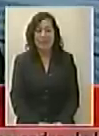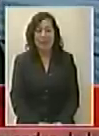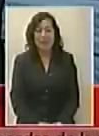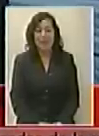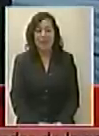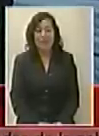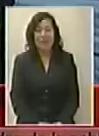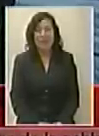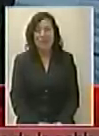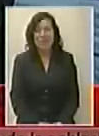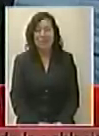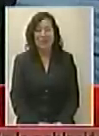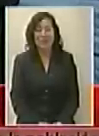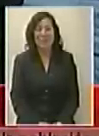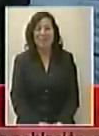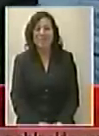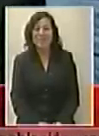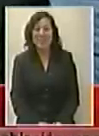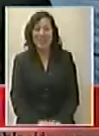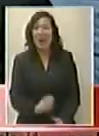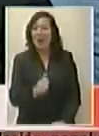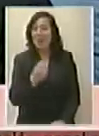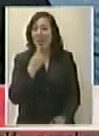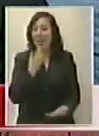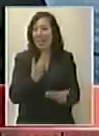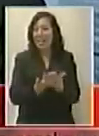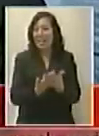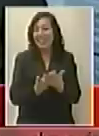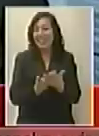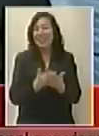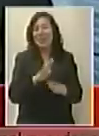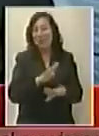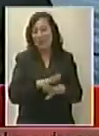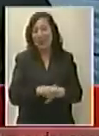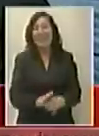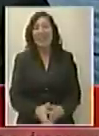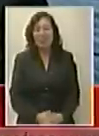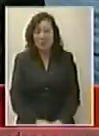Ministro no alguna otra